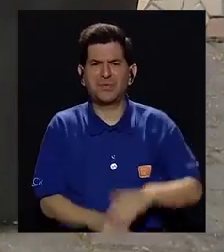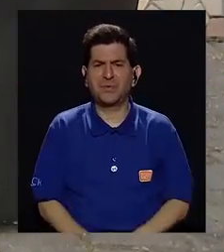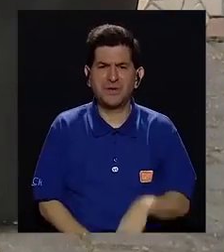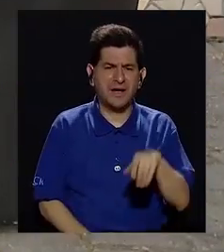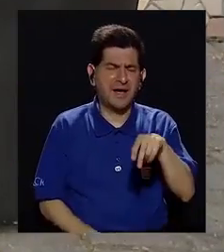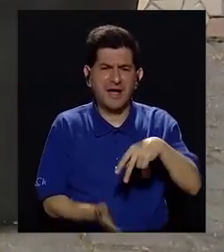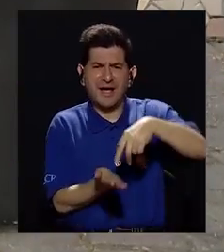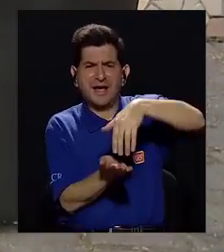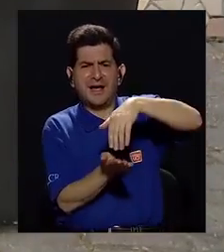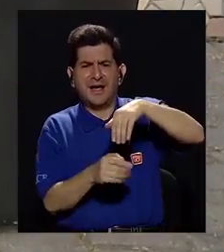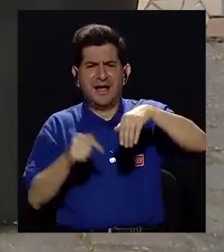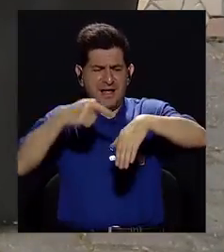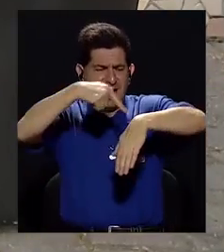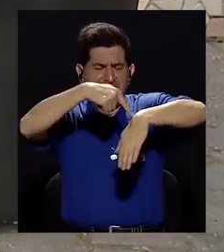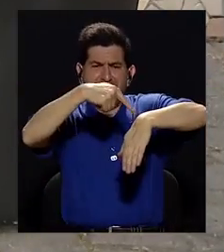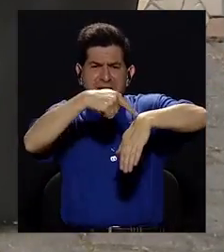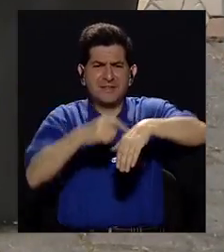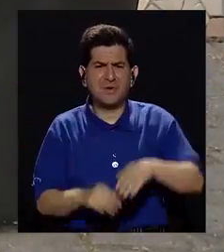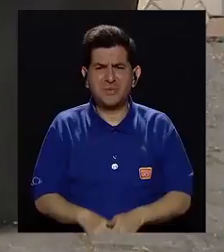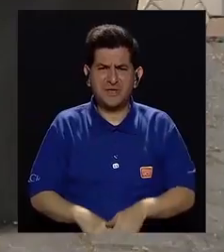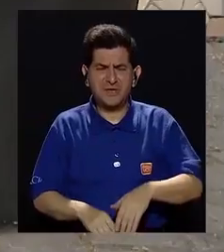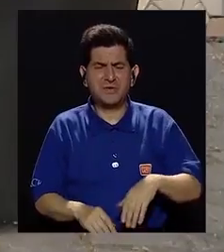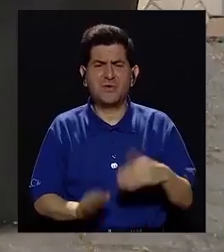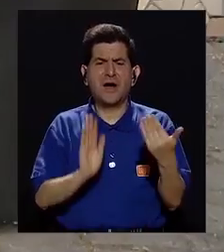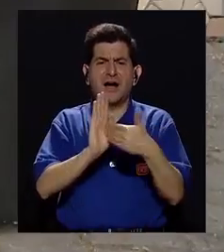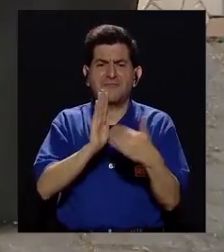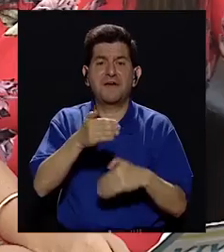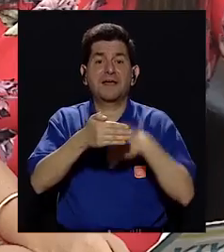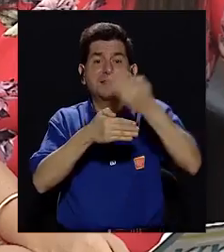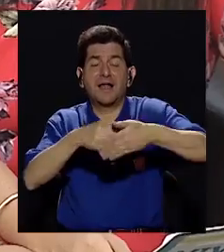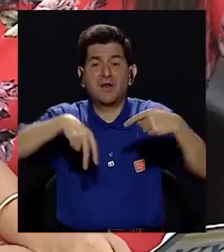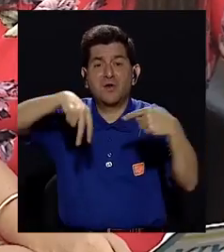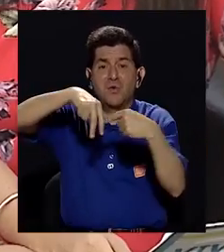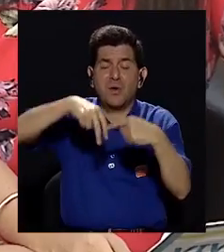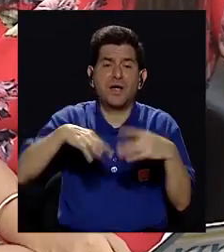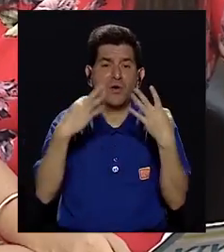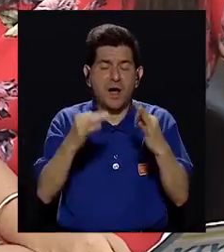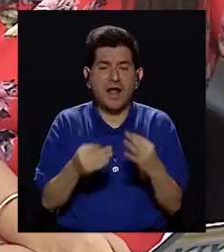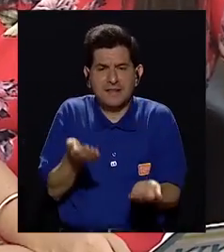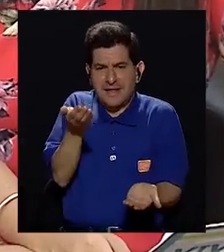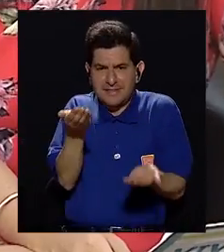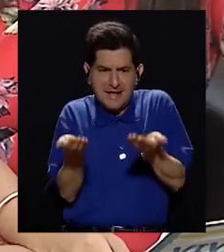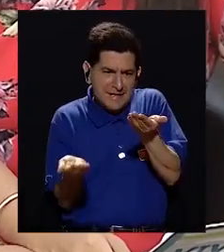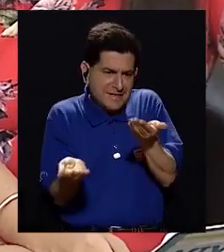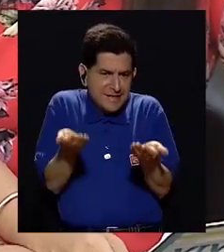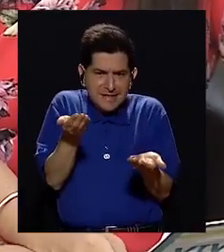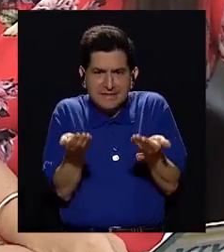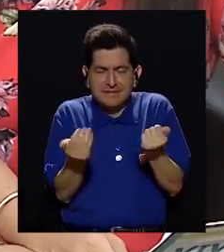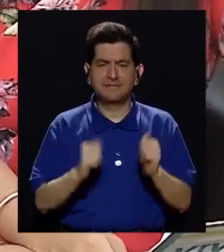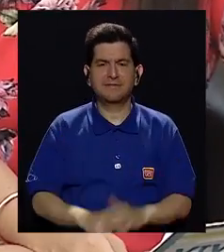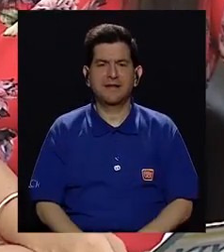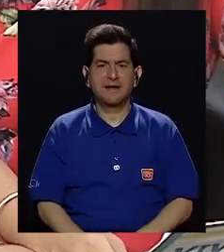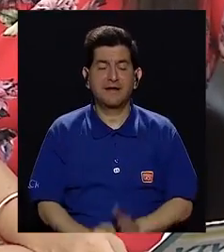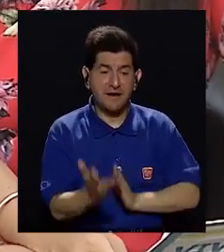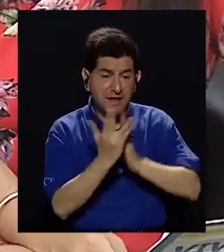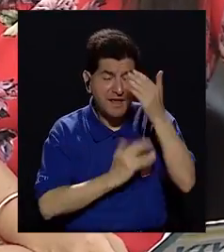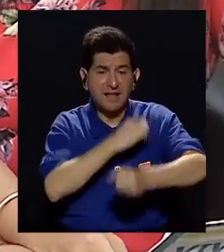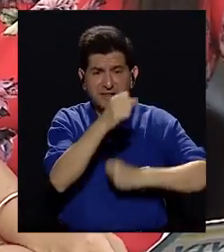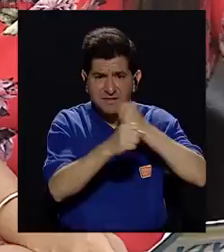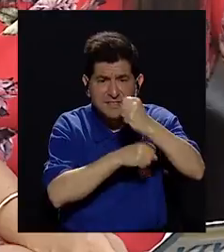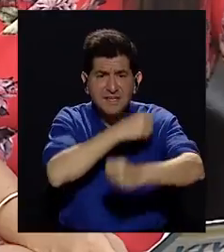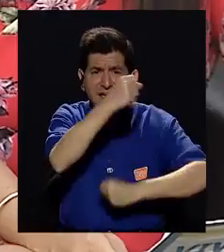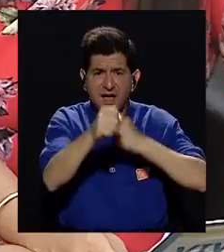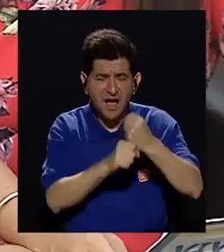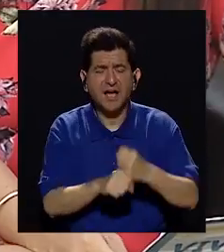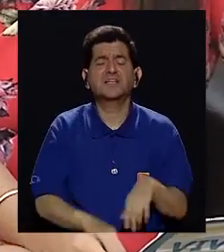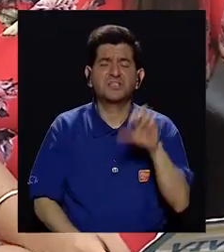una inestabilidad en el tobillo que se traslada a la rodilla. Entonces la rodilla sufre tratando de compensar esa inestabilidad y a través de los años